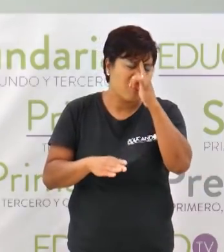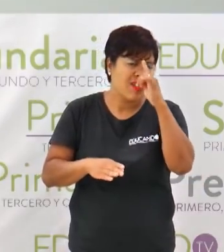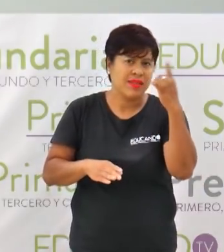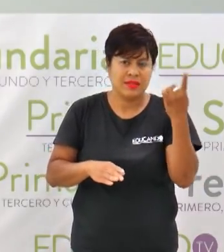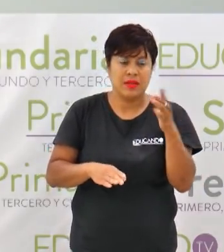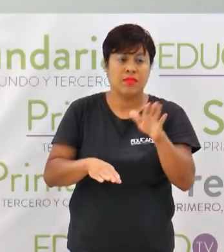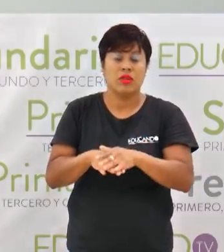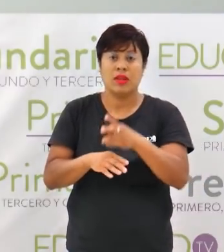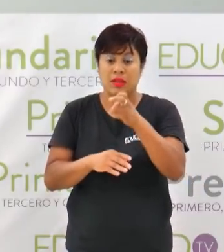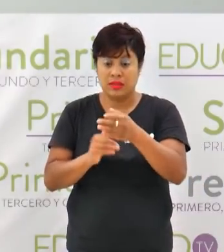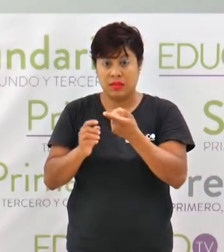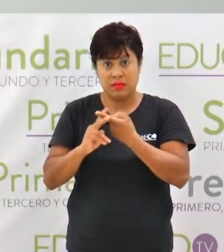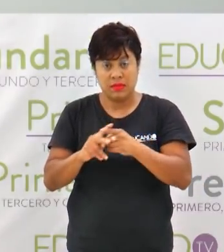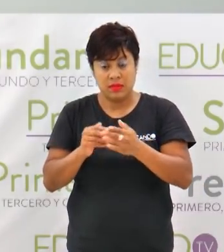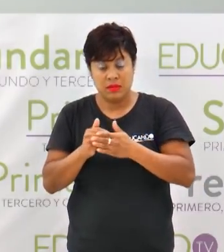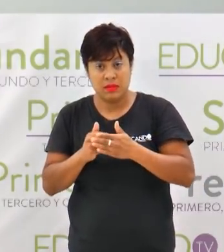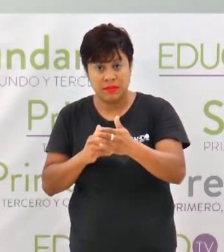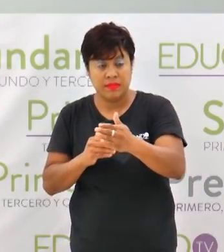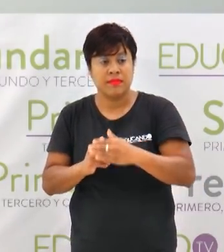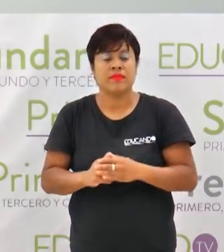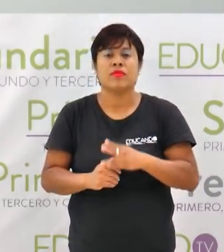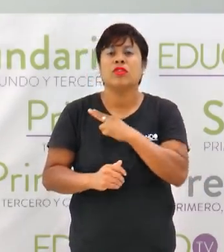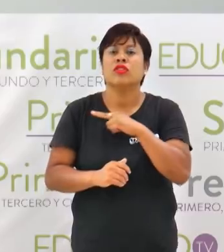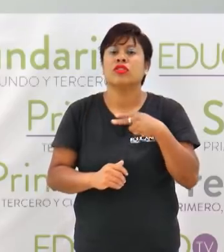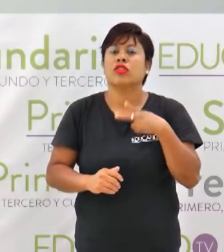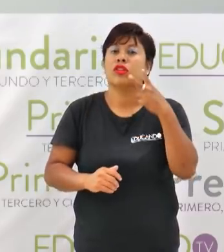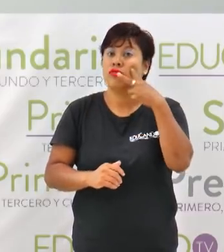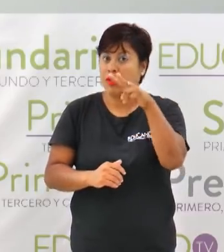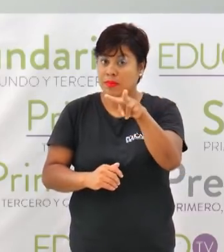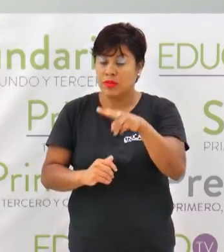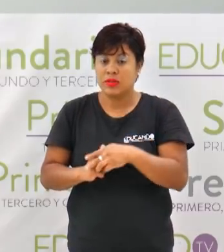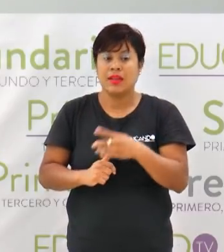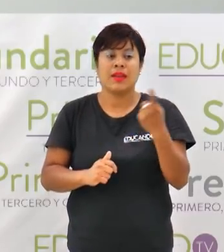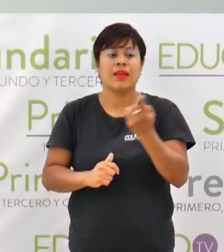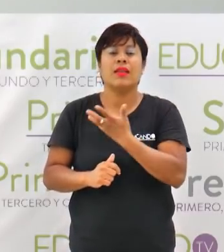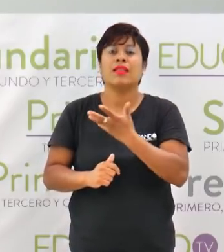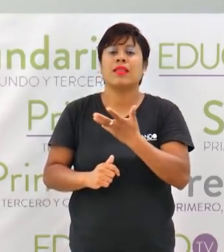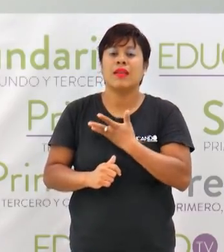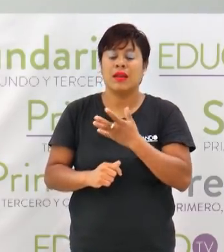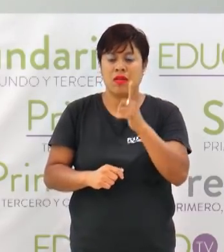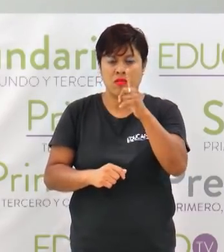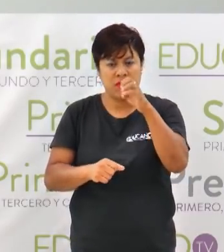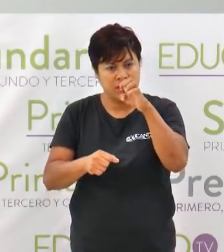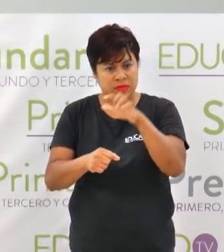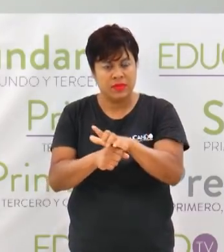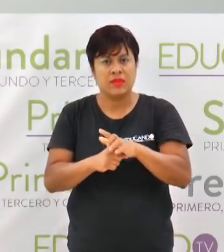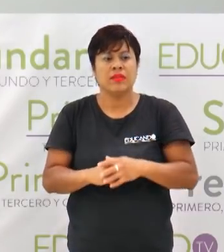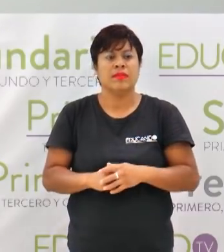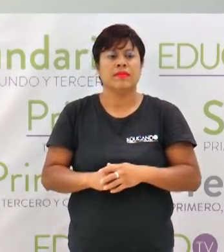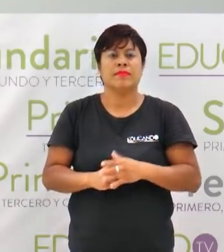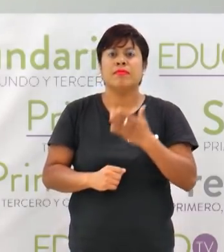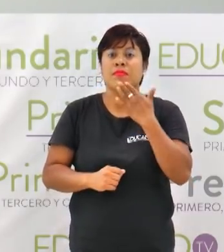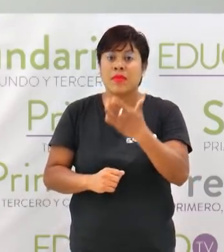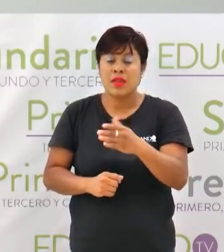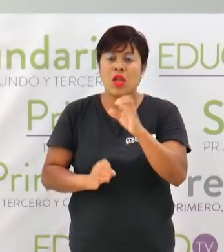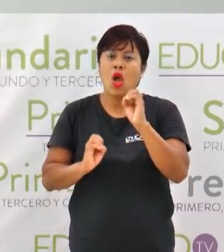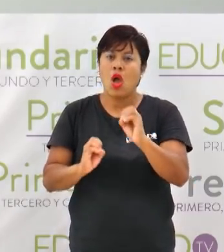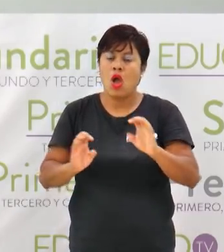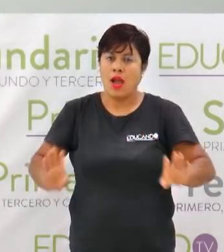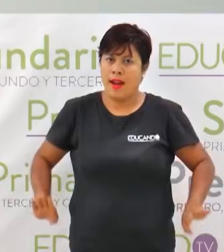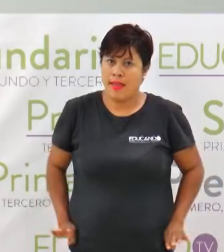sencillo, porque a partir de las frases preposicionales nos damos cuenta que tienen una especificación, bien, o